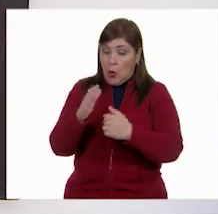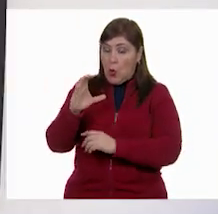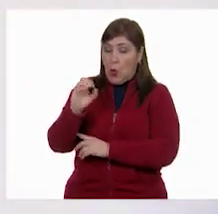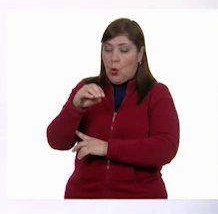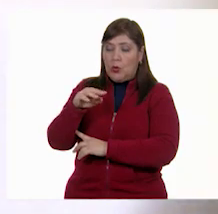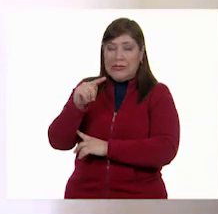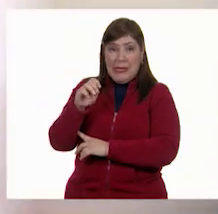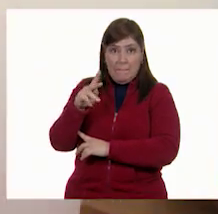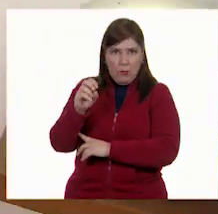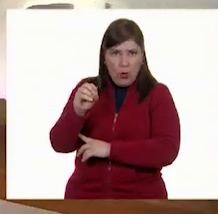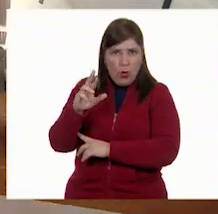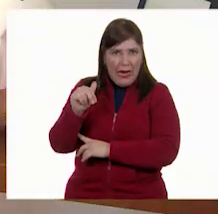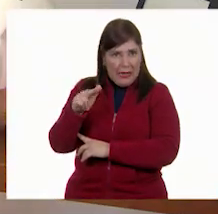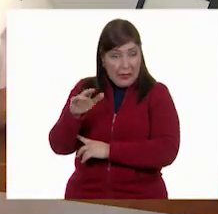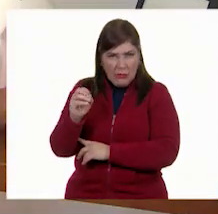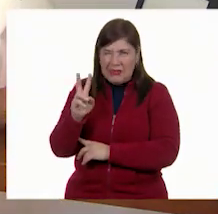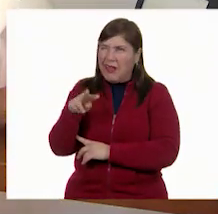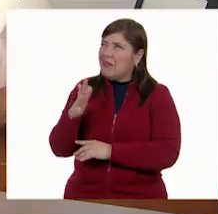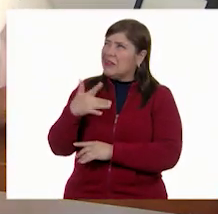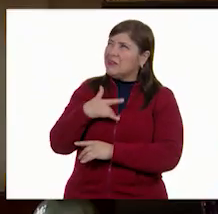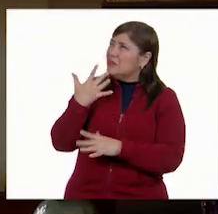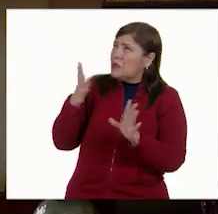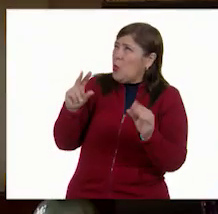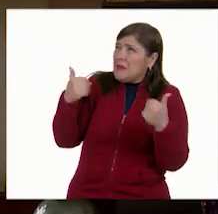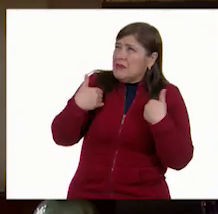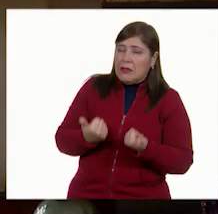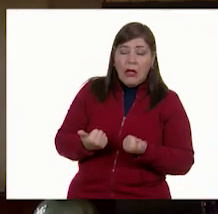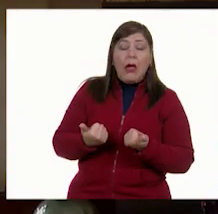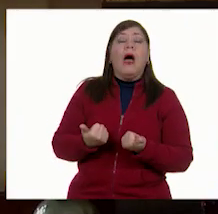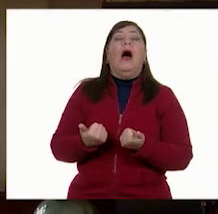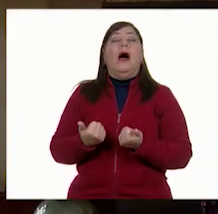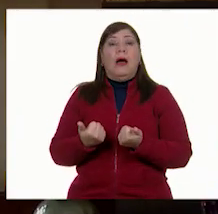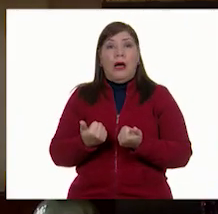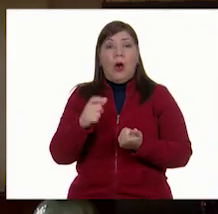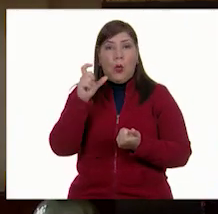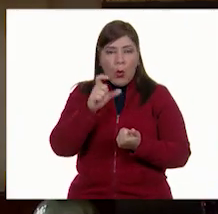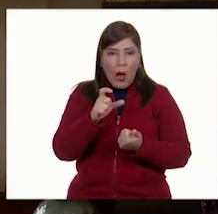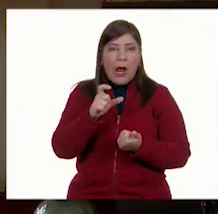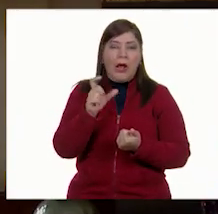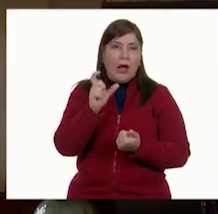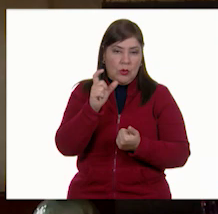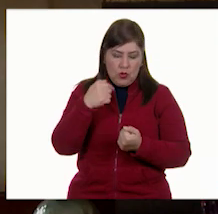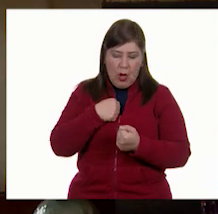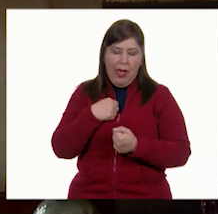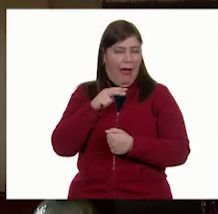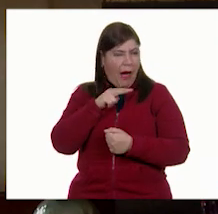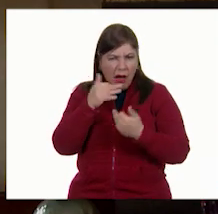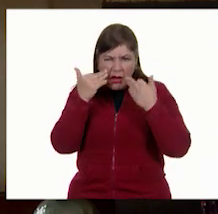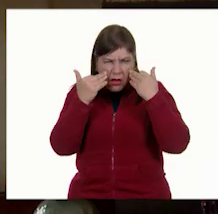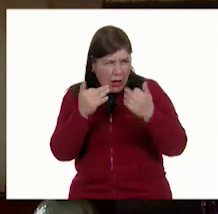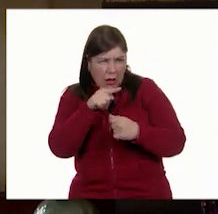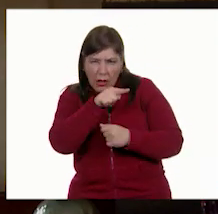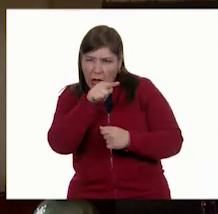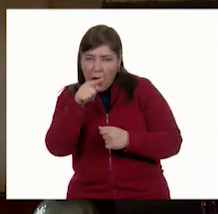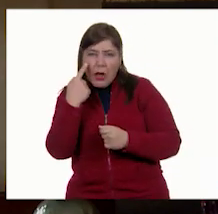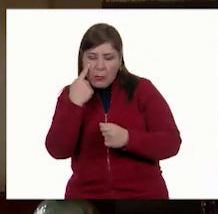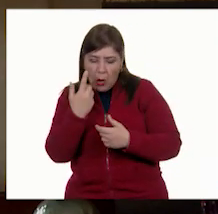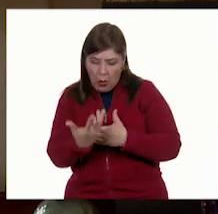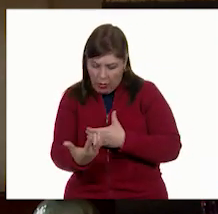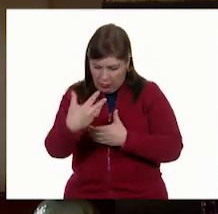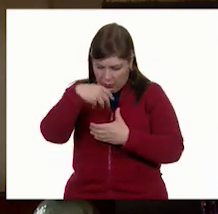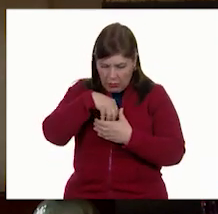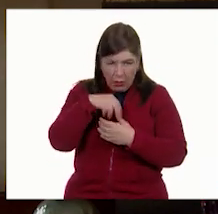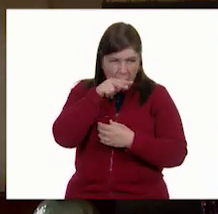no lo entiendo. Y cuando uno ve todo este proceso que se integra